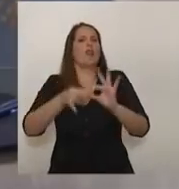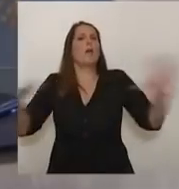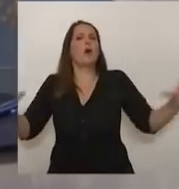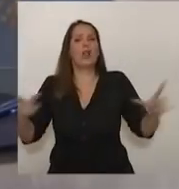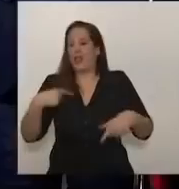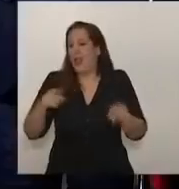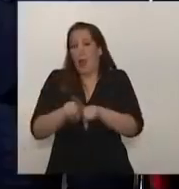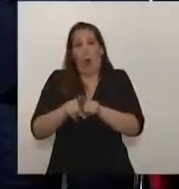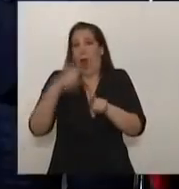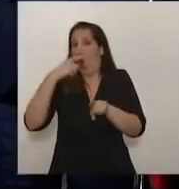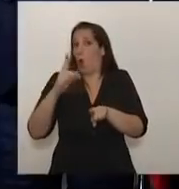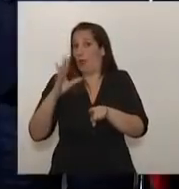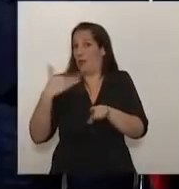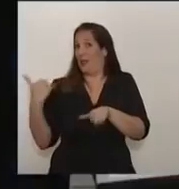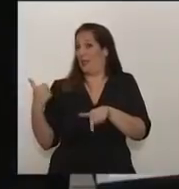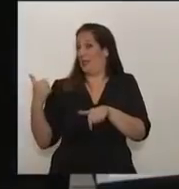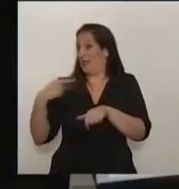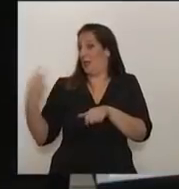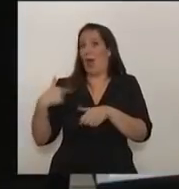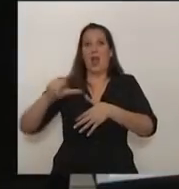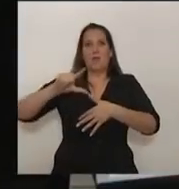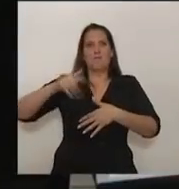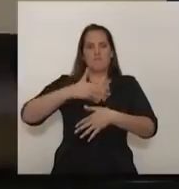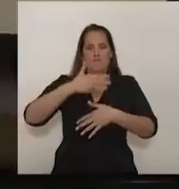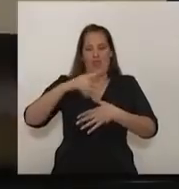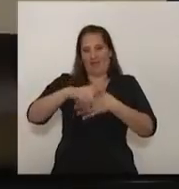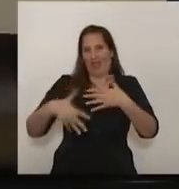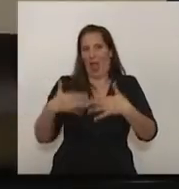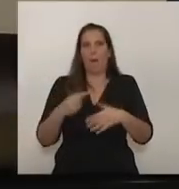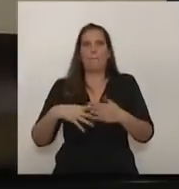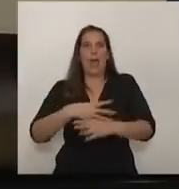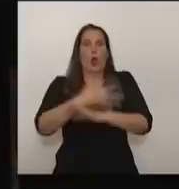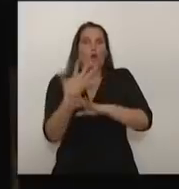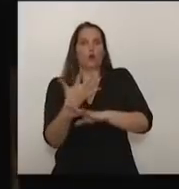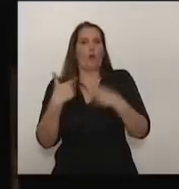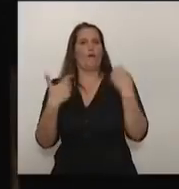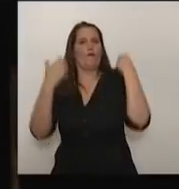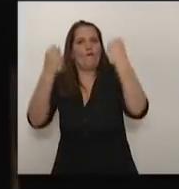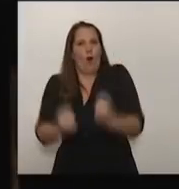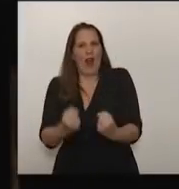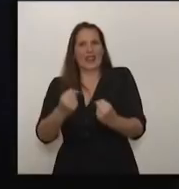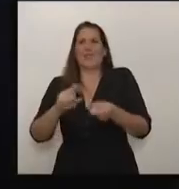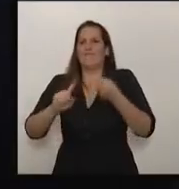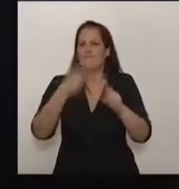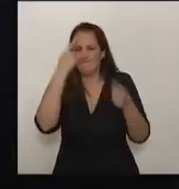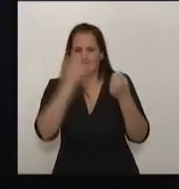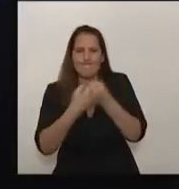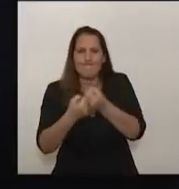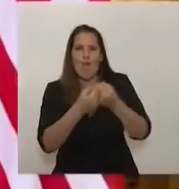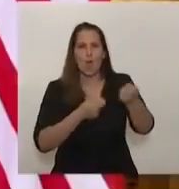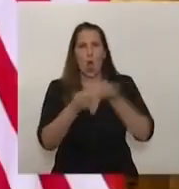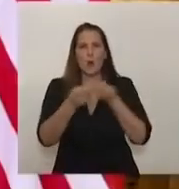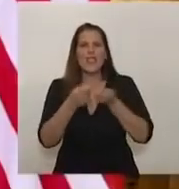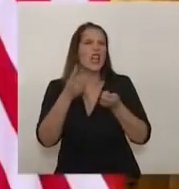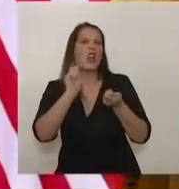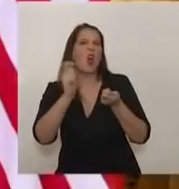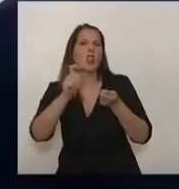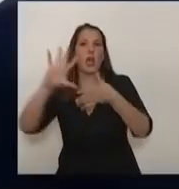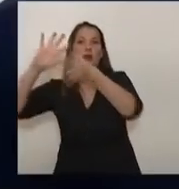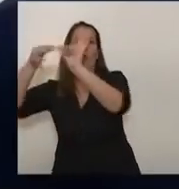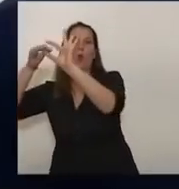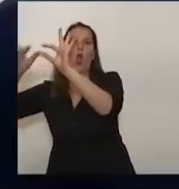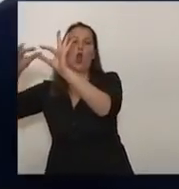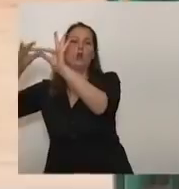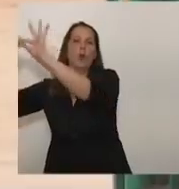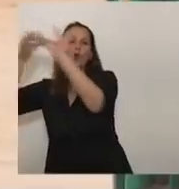últimas semanas. Dejamos un Mercosur más fuerte y dejamos acuerdos comerciales importantes con la Unión Europea y otros países que